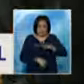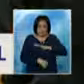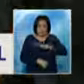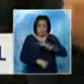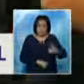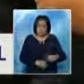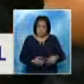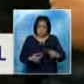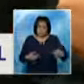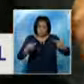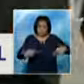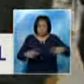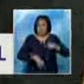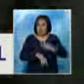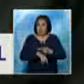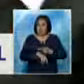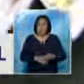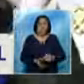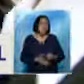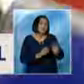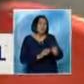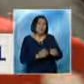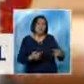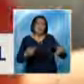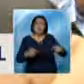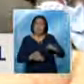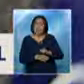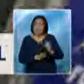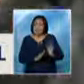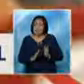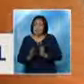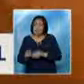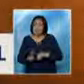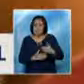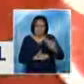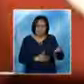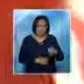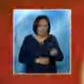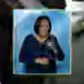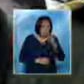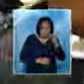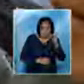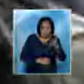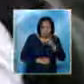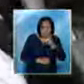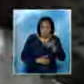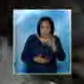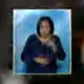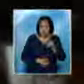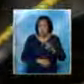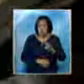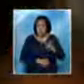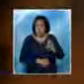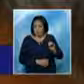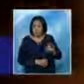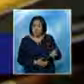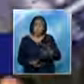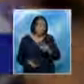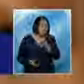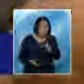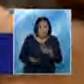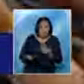Paraguay en un partido de preparación para las eliminatorias. Vamos a escuchar qué dijo Trauco. Miguel, cuéntanos un poco cómo